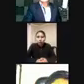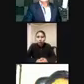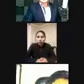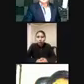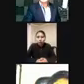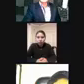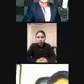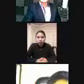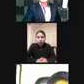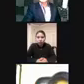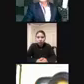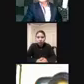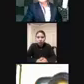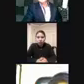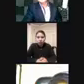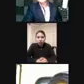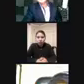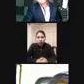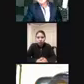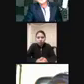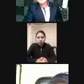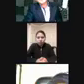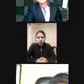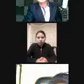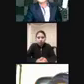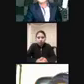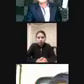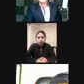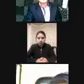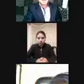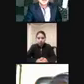Rosario Mollo nos dice sobre el babeo